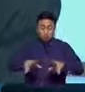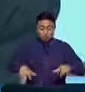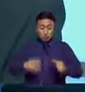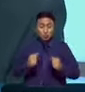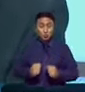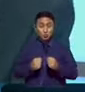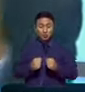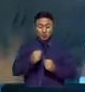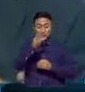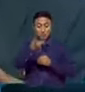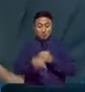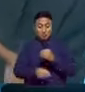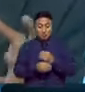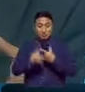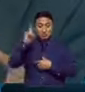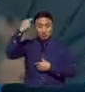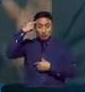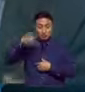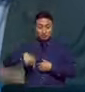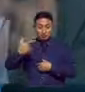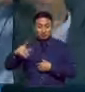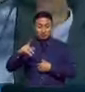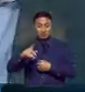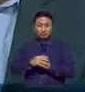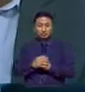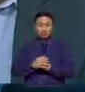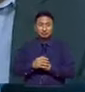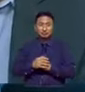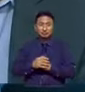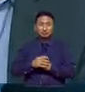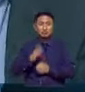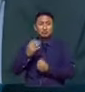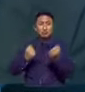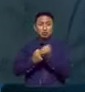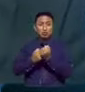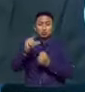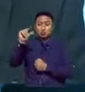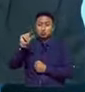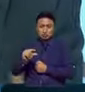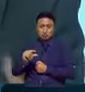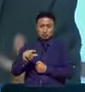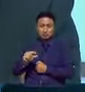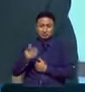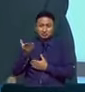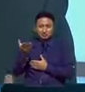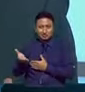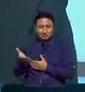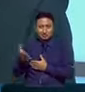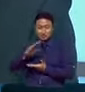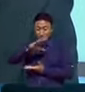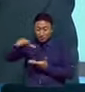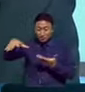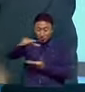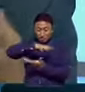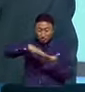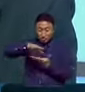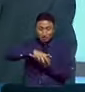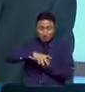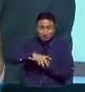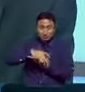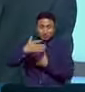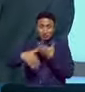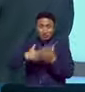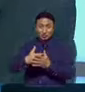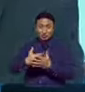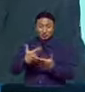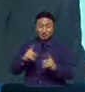si a eso le sumamos un gobierno con un nivel de legitimidad escaso, me parece a mí que ese cóctel puede ser muy,